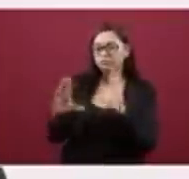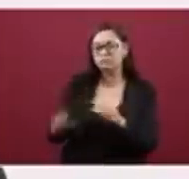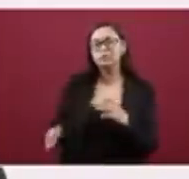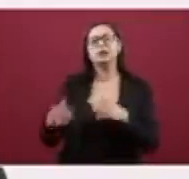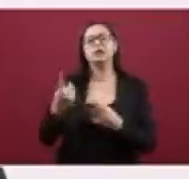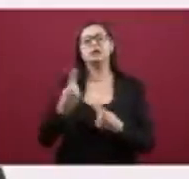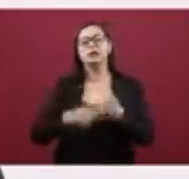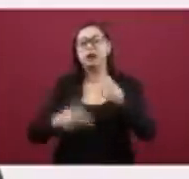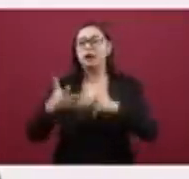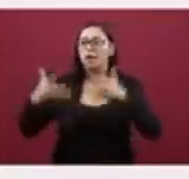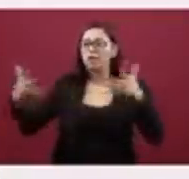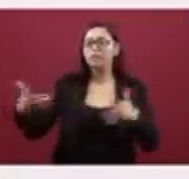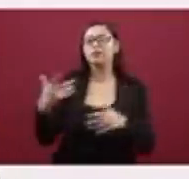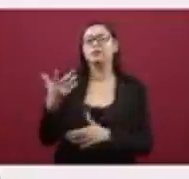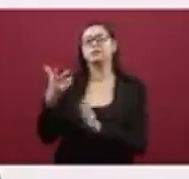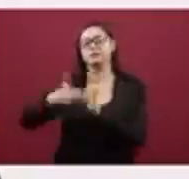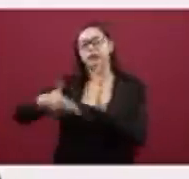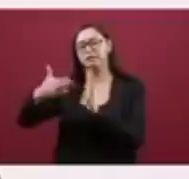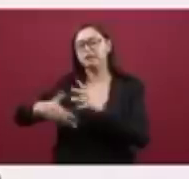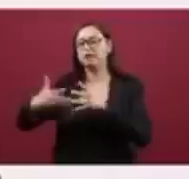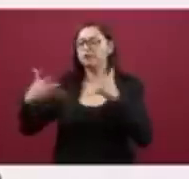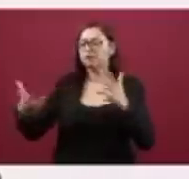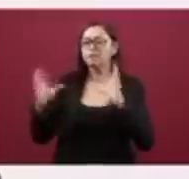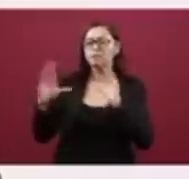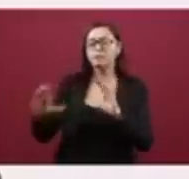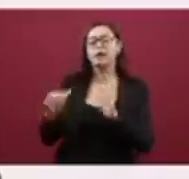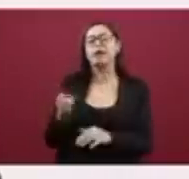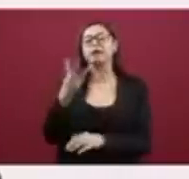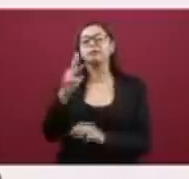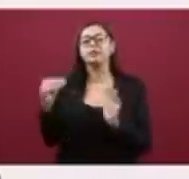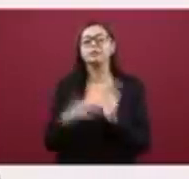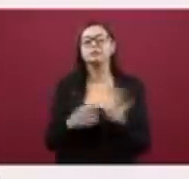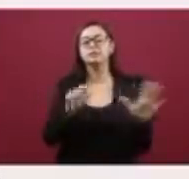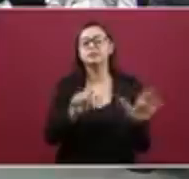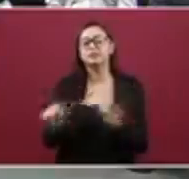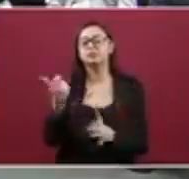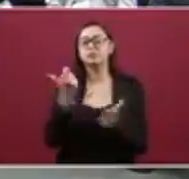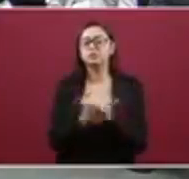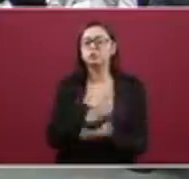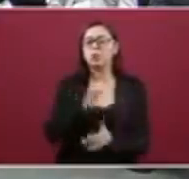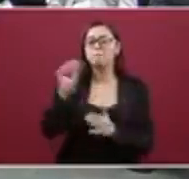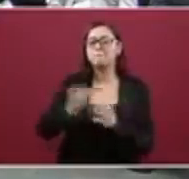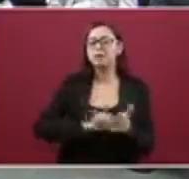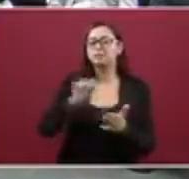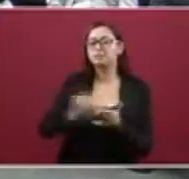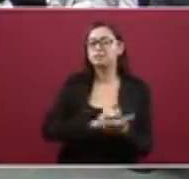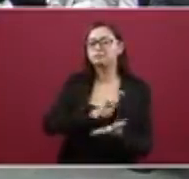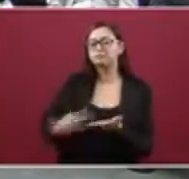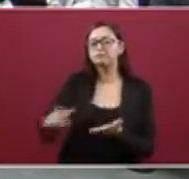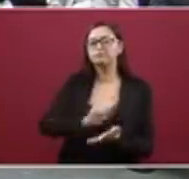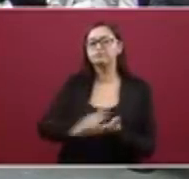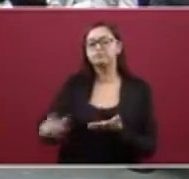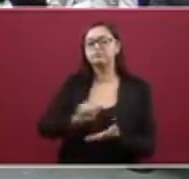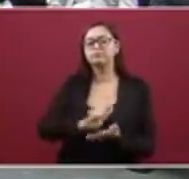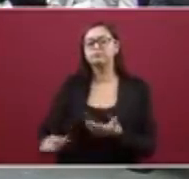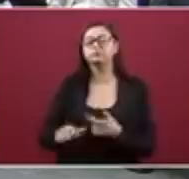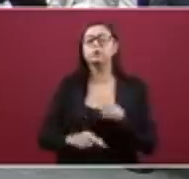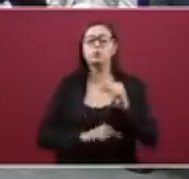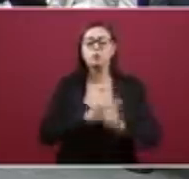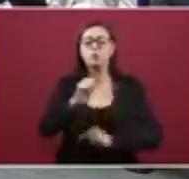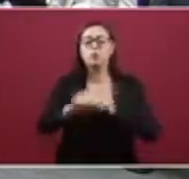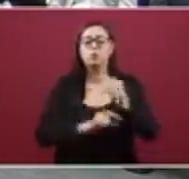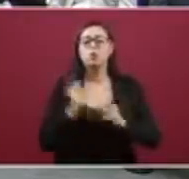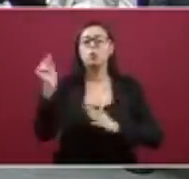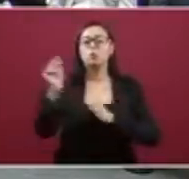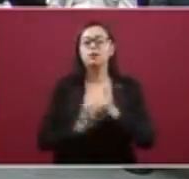y se les pagan 3600 pesos mensuales y cada mes se incorporarán